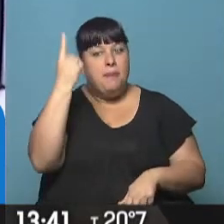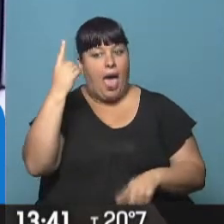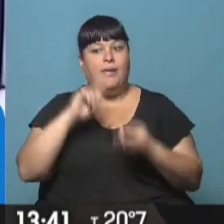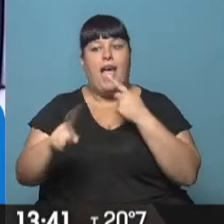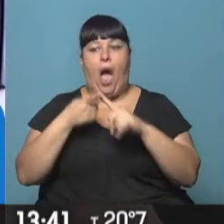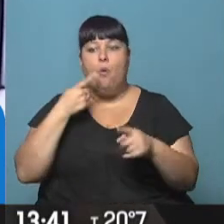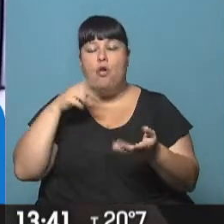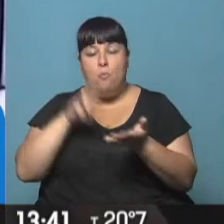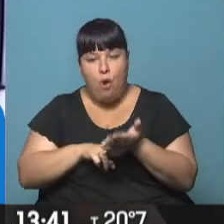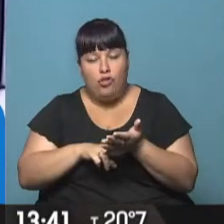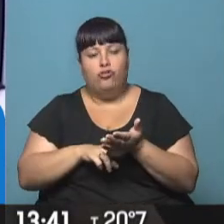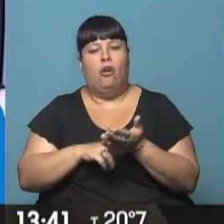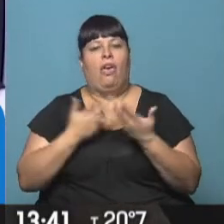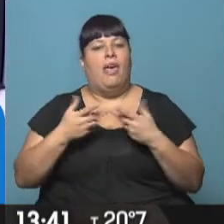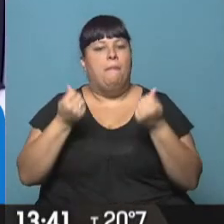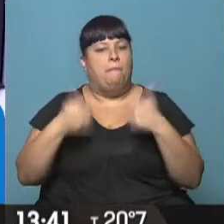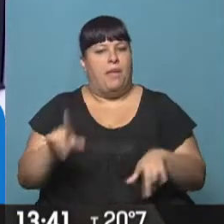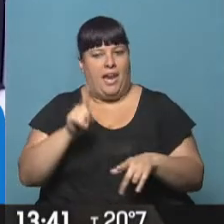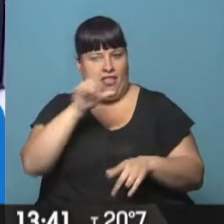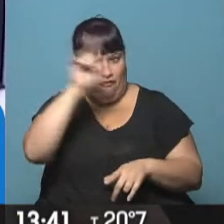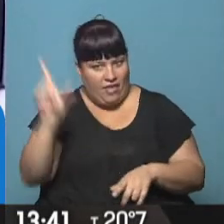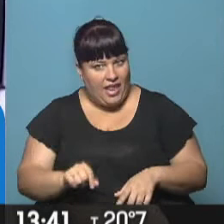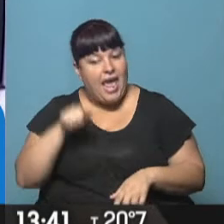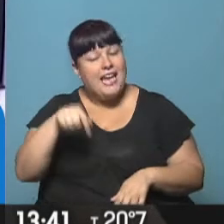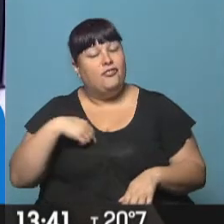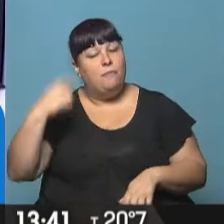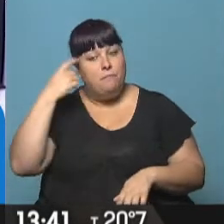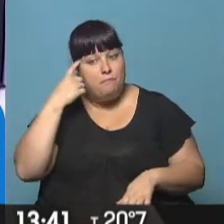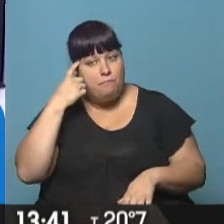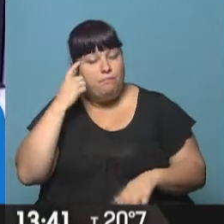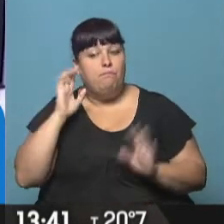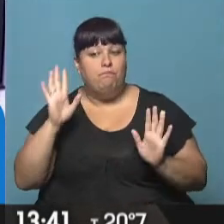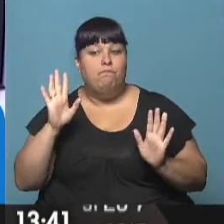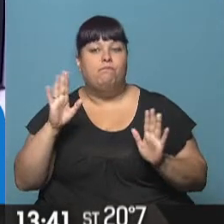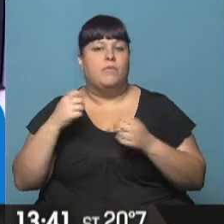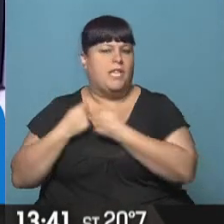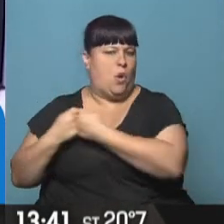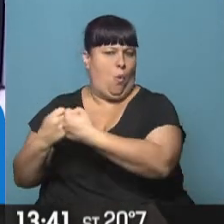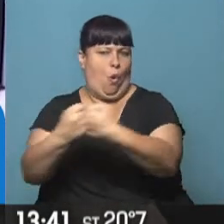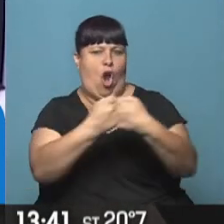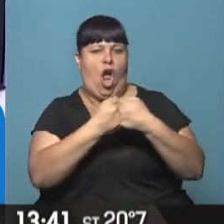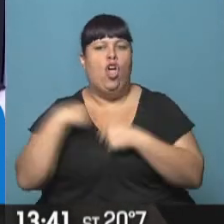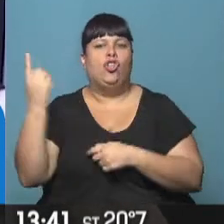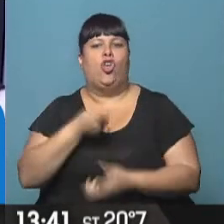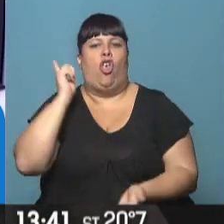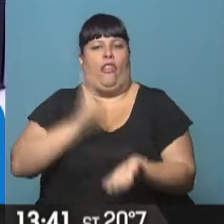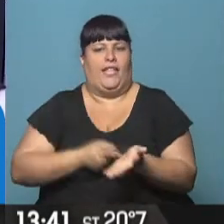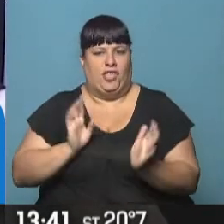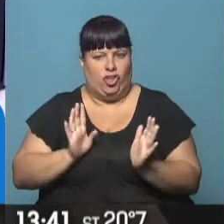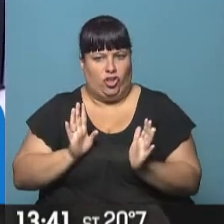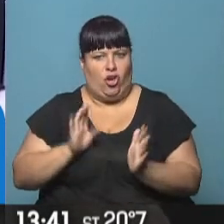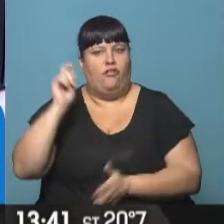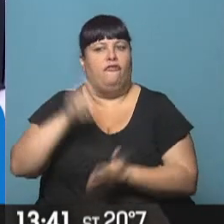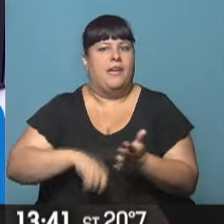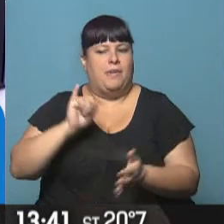pacto fiscal no se resigna federalismo. Eso creo que fue unánime para que todos decidiéramos